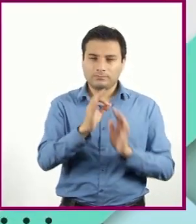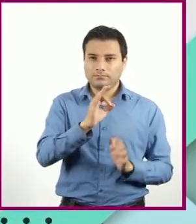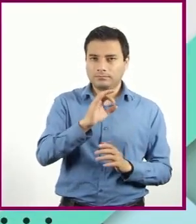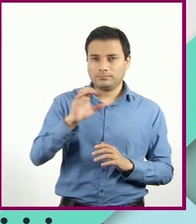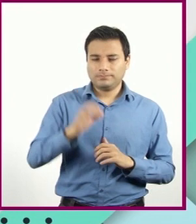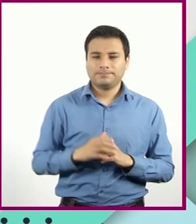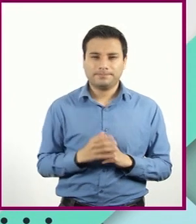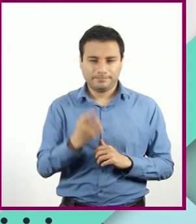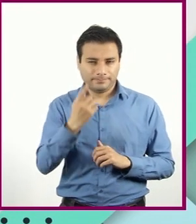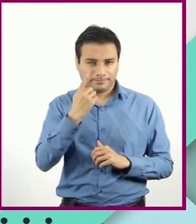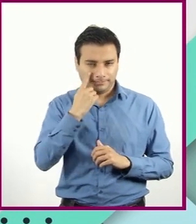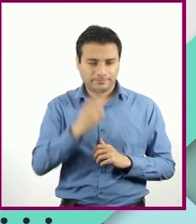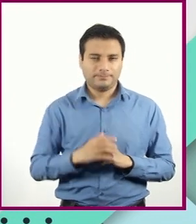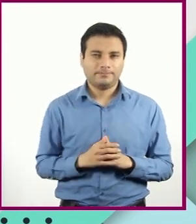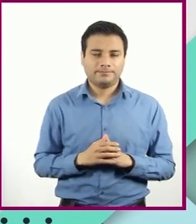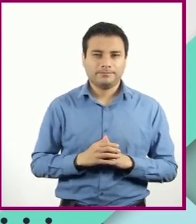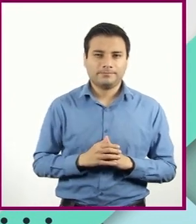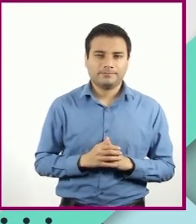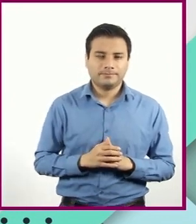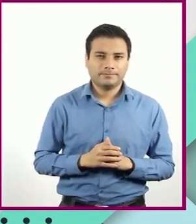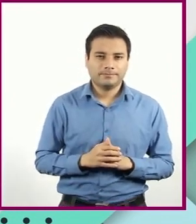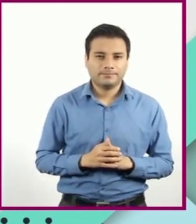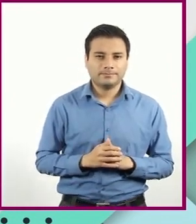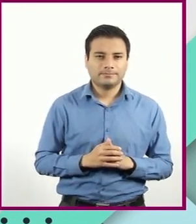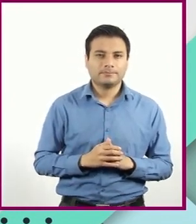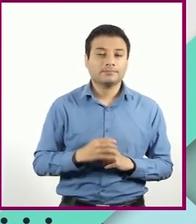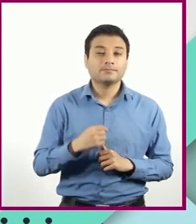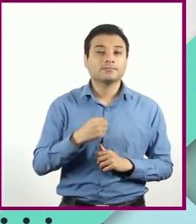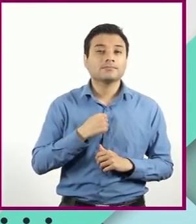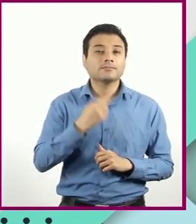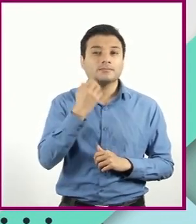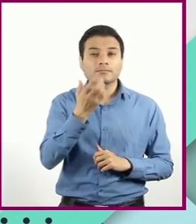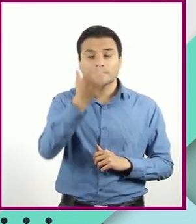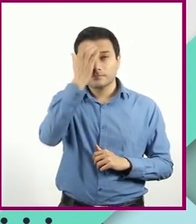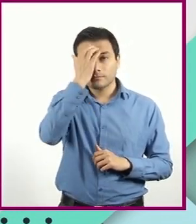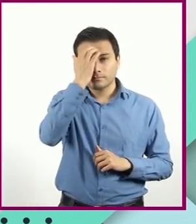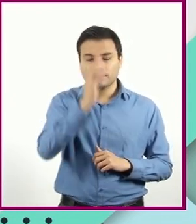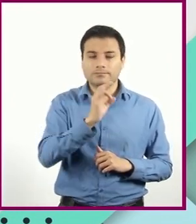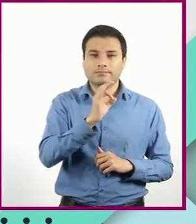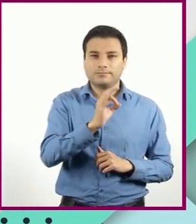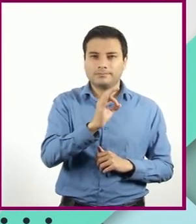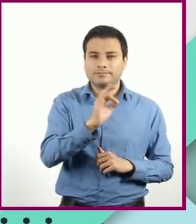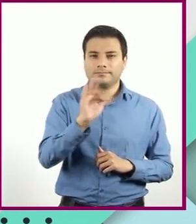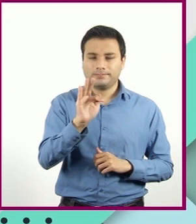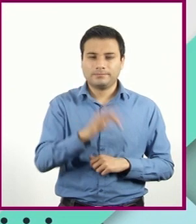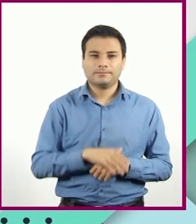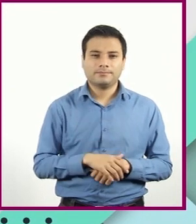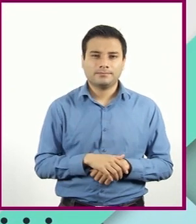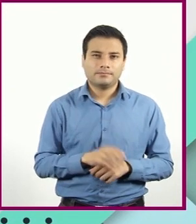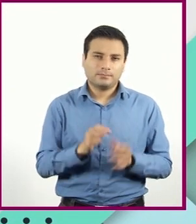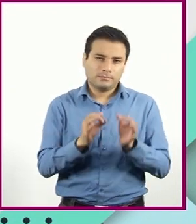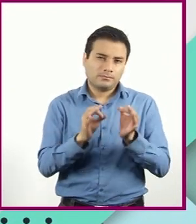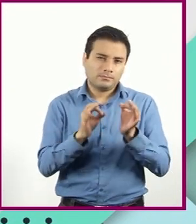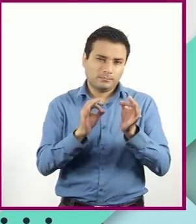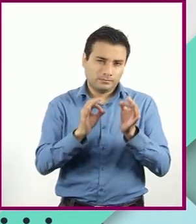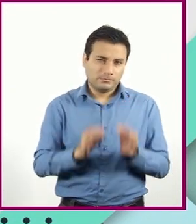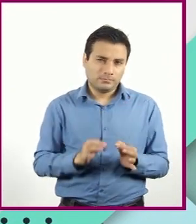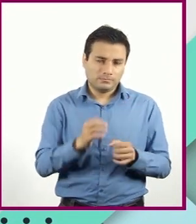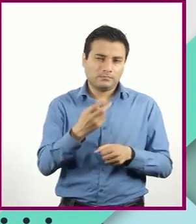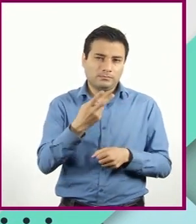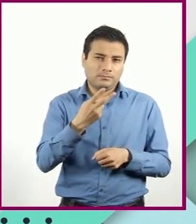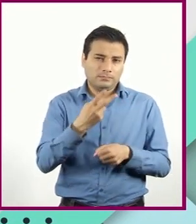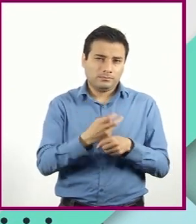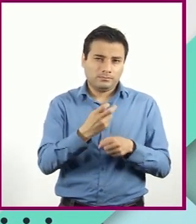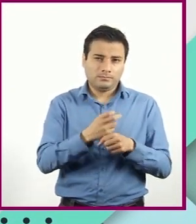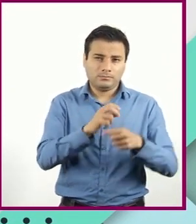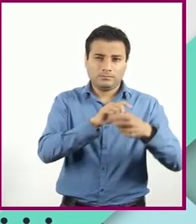Como se puede ver, la variable que nos interesa despejar es grados Fahrenheit, que se encuentra en el segundo miembro de la igualdad,